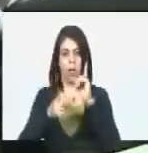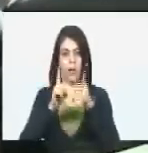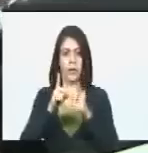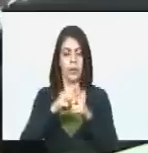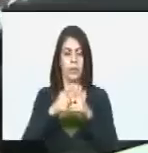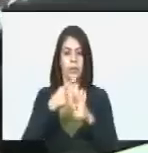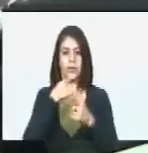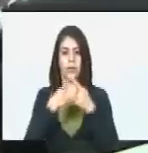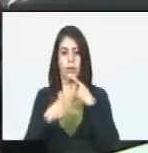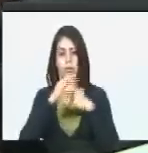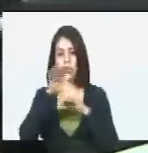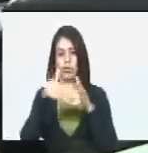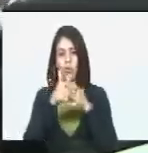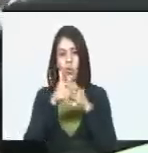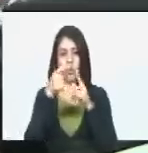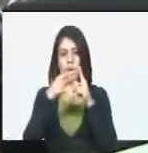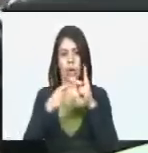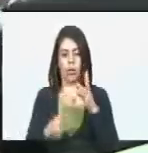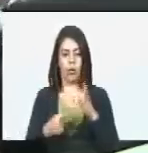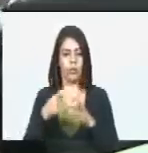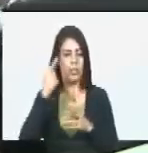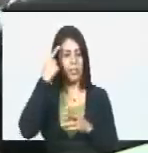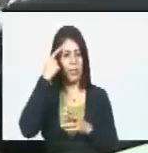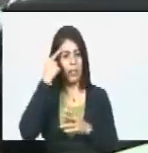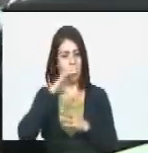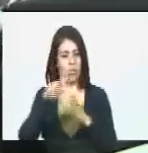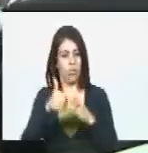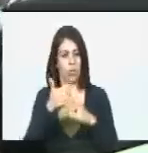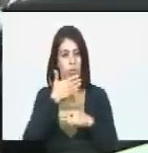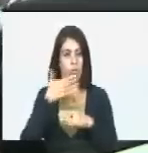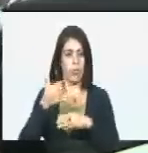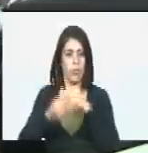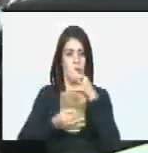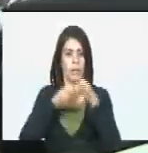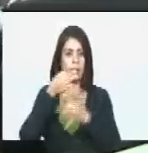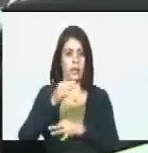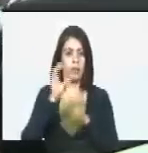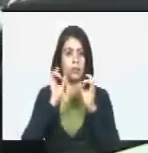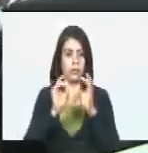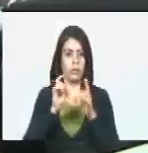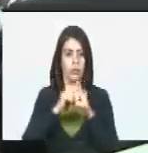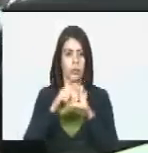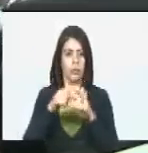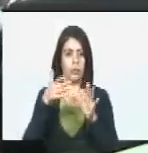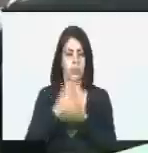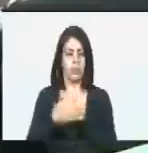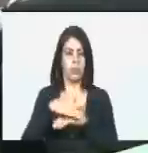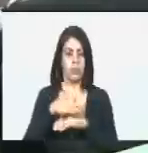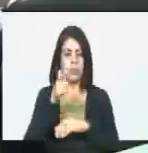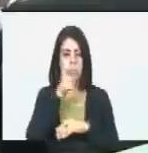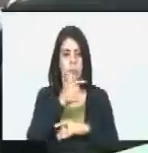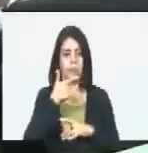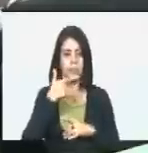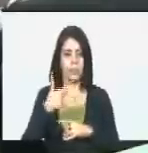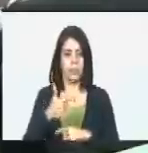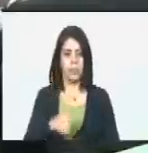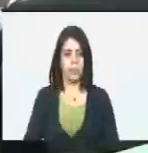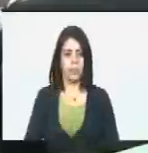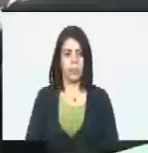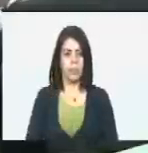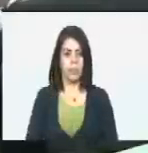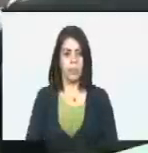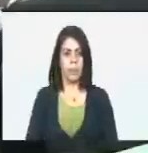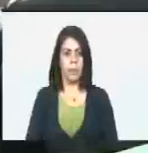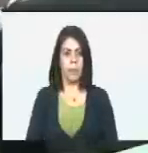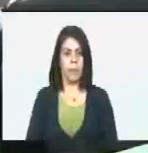todos los rigores que da el dolor sobre el cuerpo de uno, y temo que no